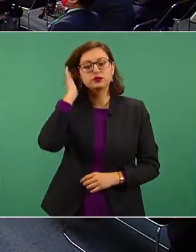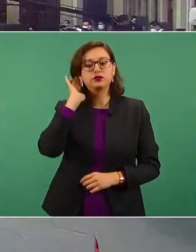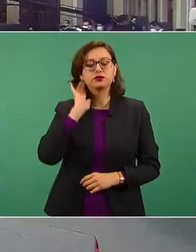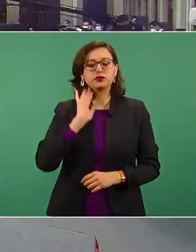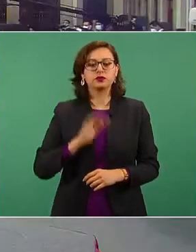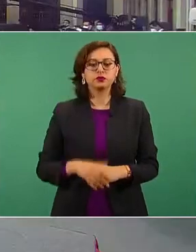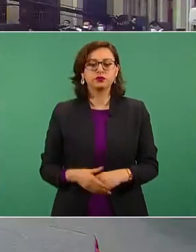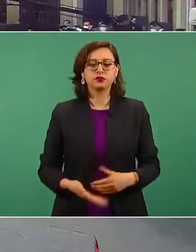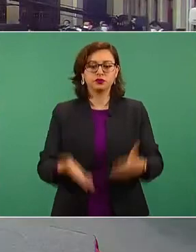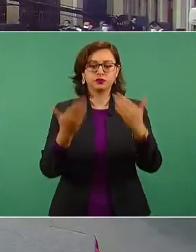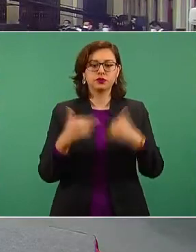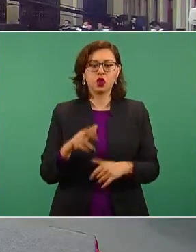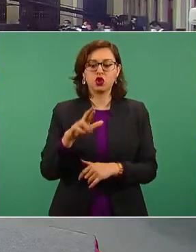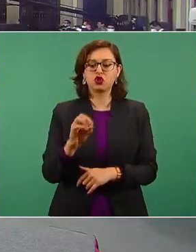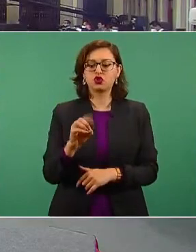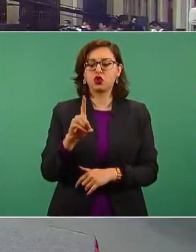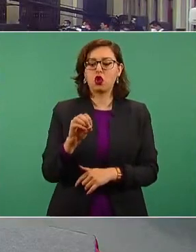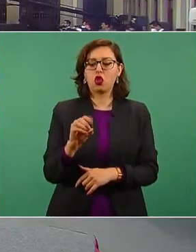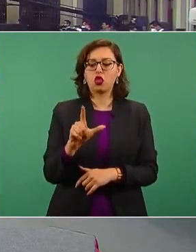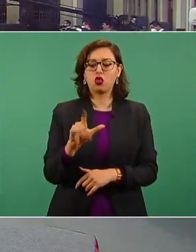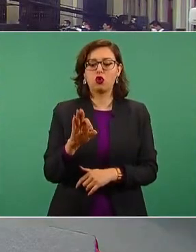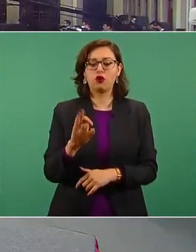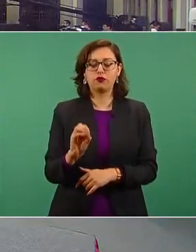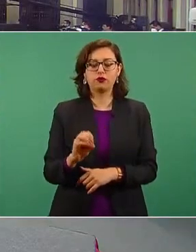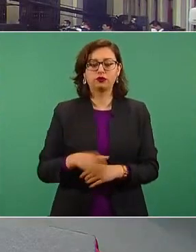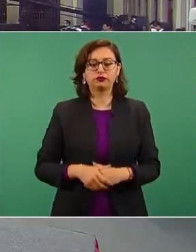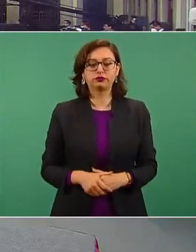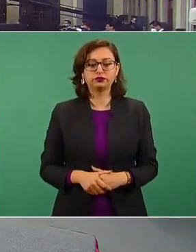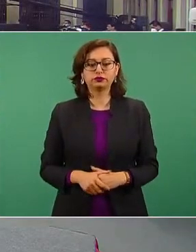Vamos con Rodolfo.